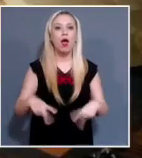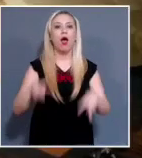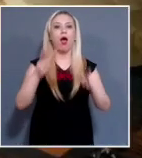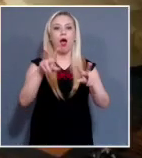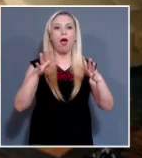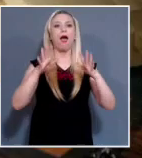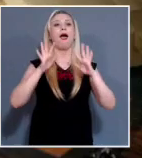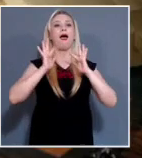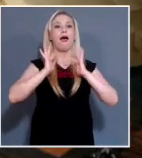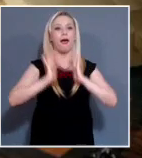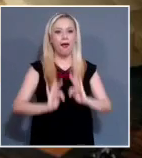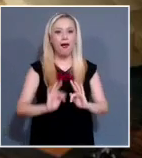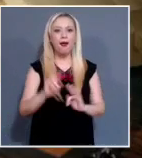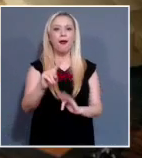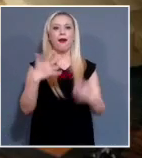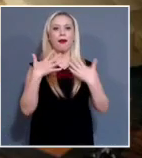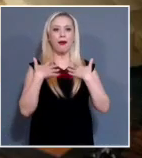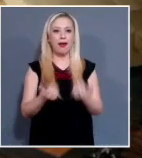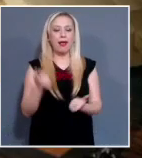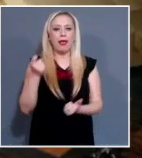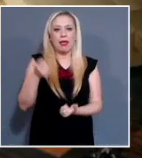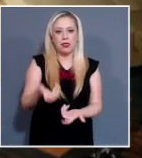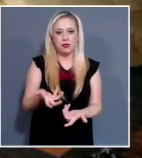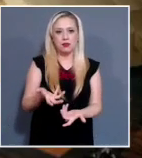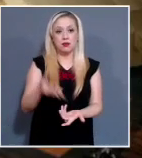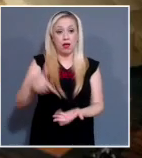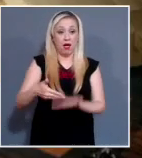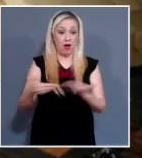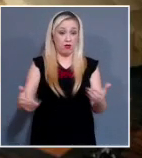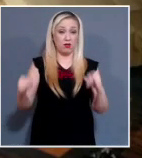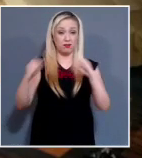Y en una crisis de institucionalidad,